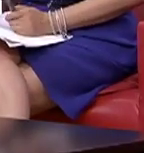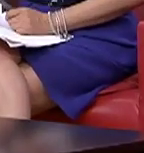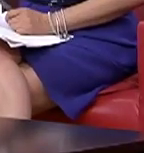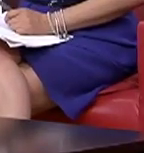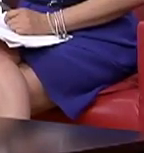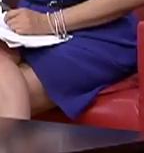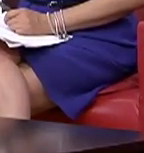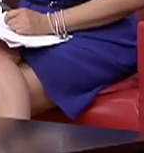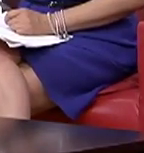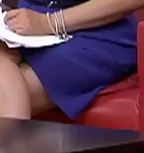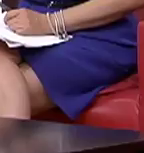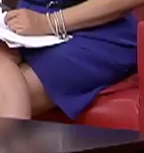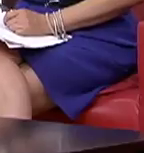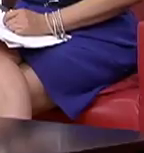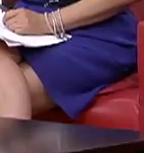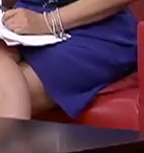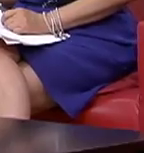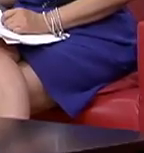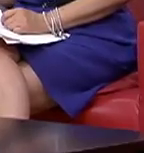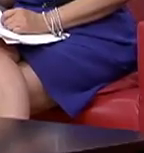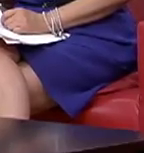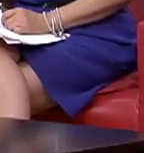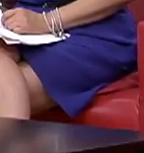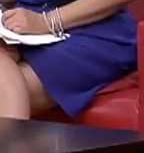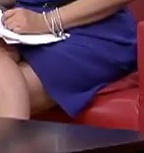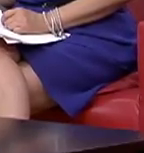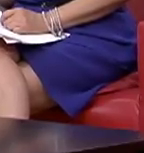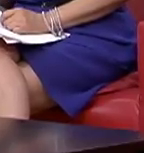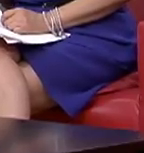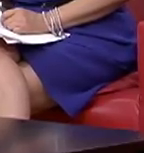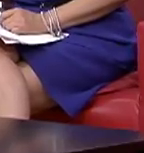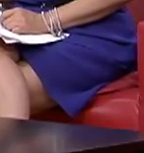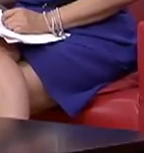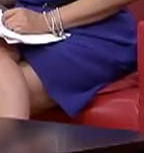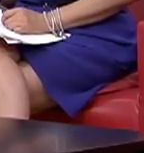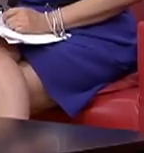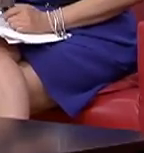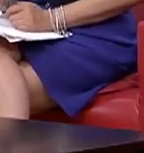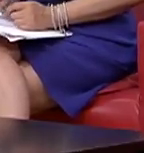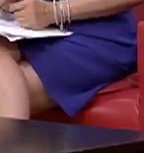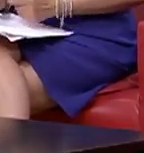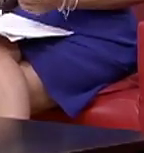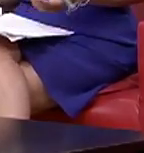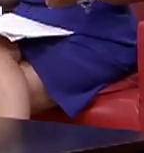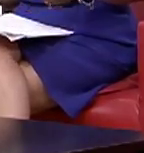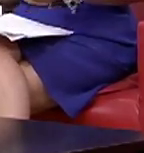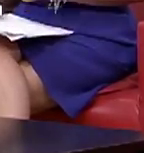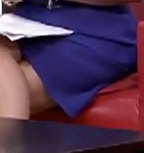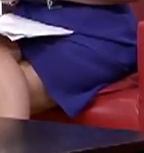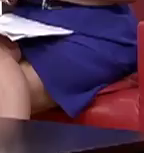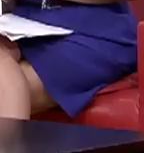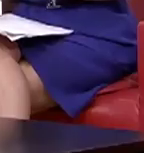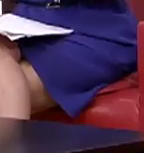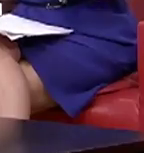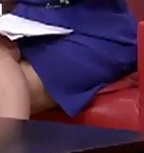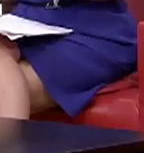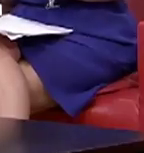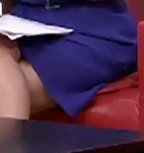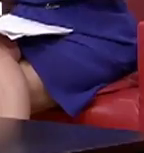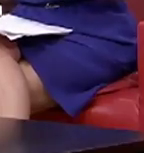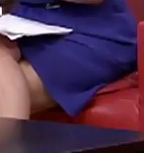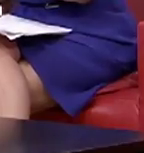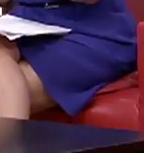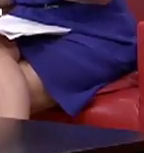condiciones climatológicas, la descomposición de los alimentos, o el que las personas simplemente pues se les